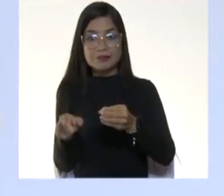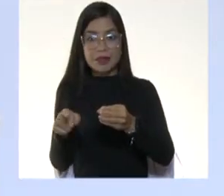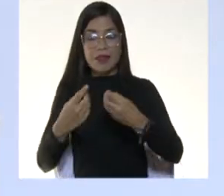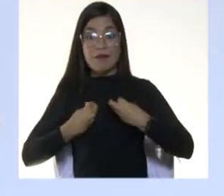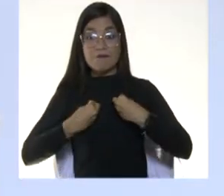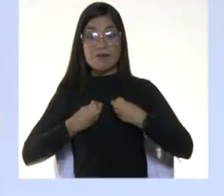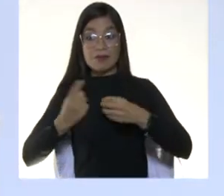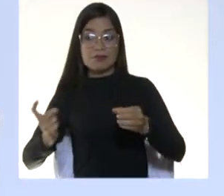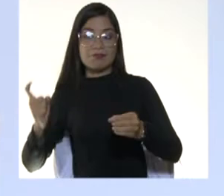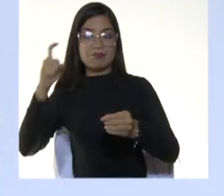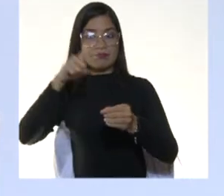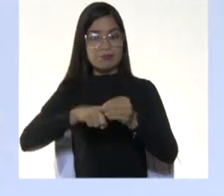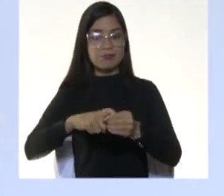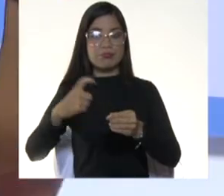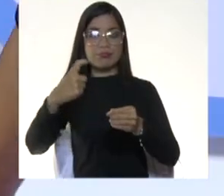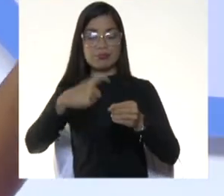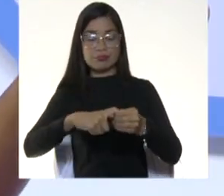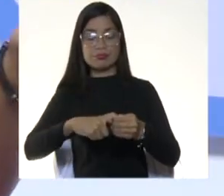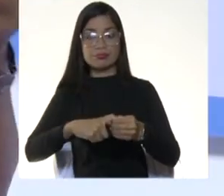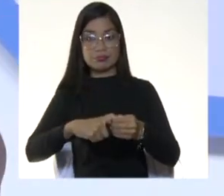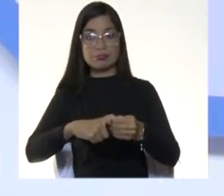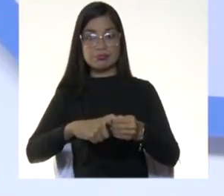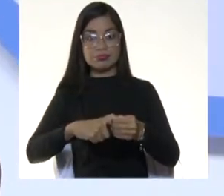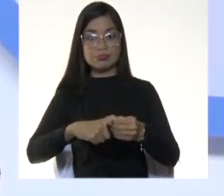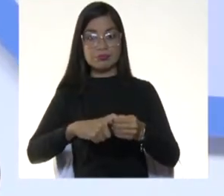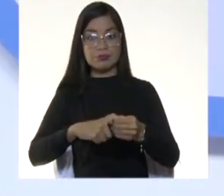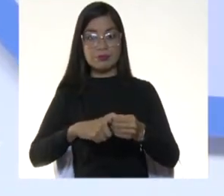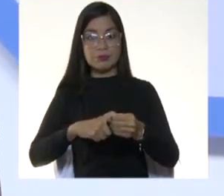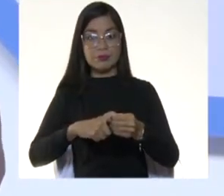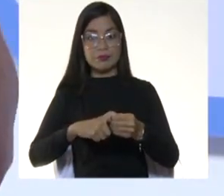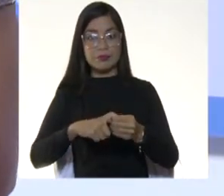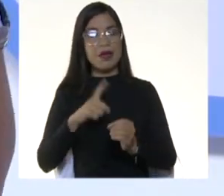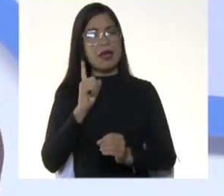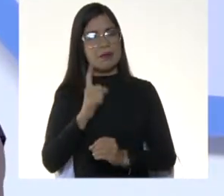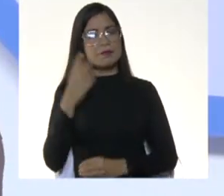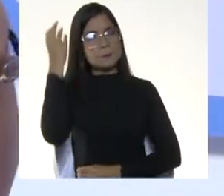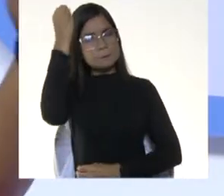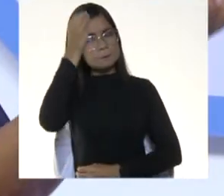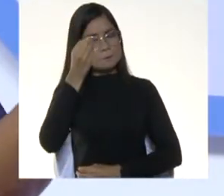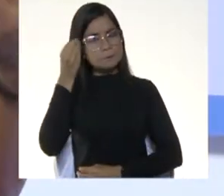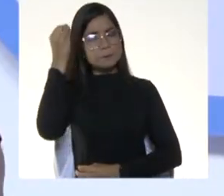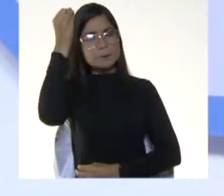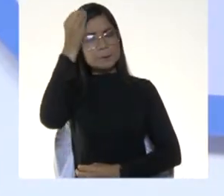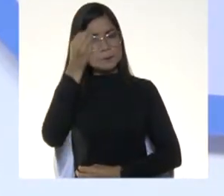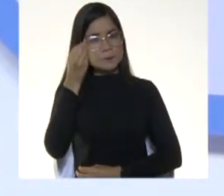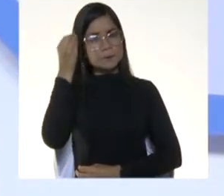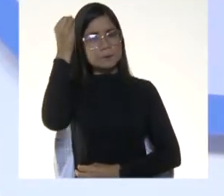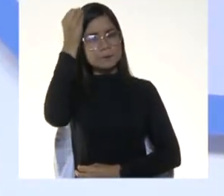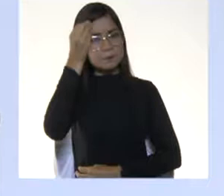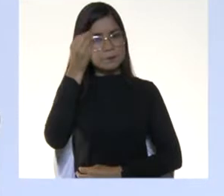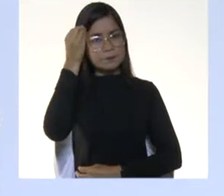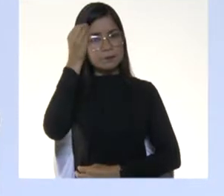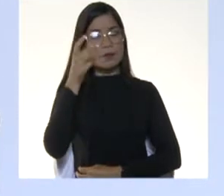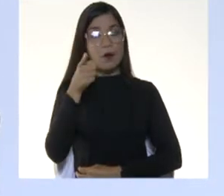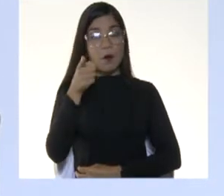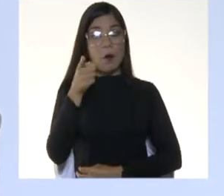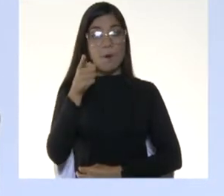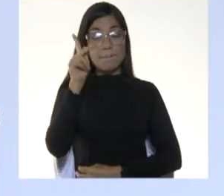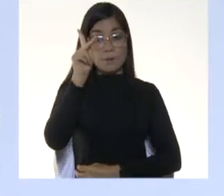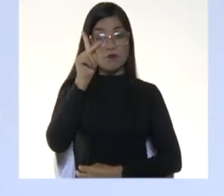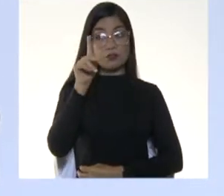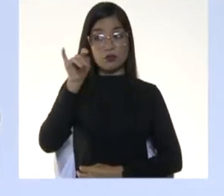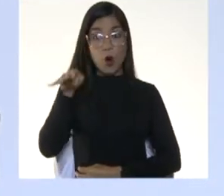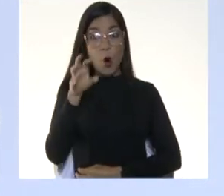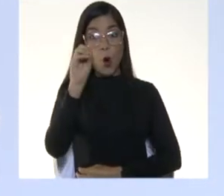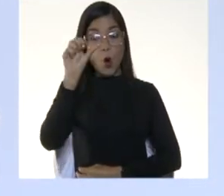con todo por el bien o por el lucro. Eso también tenemos que reflexionarlo y es lo que nos está invitando el profesor José hoy, a que